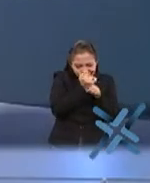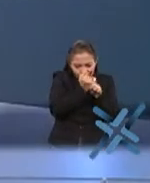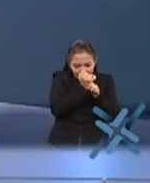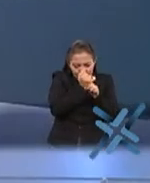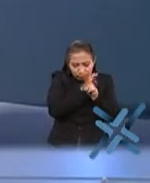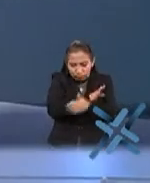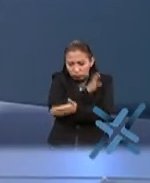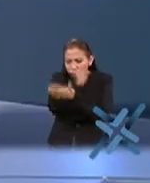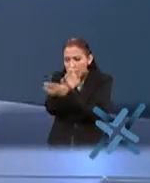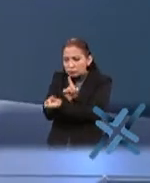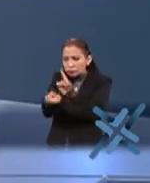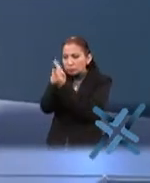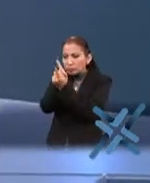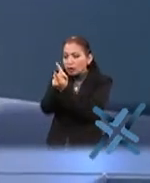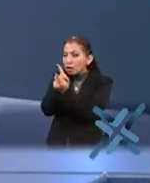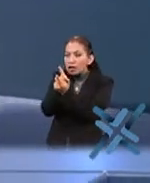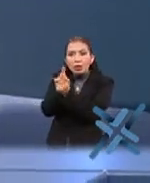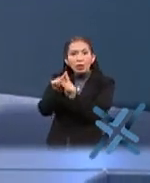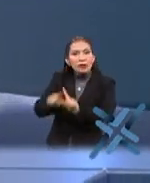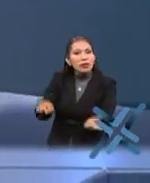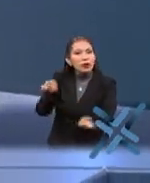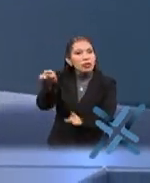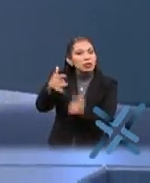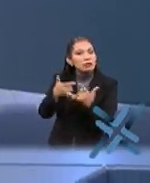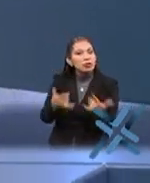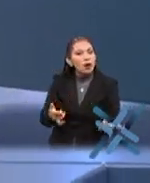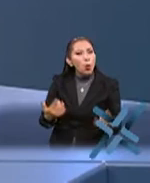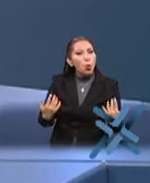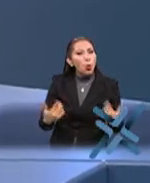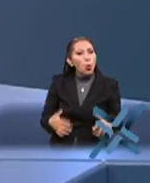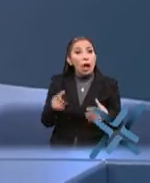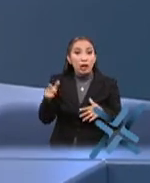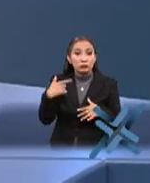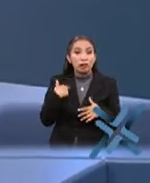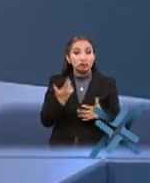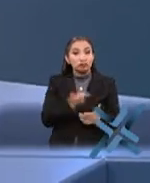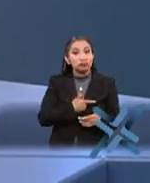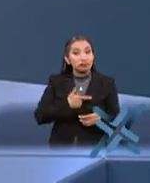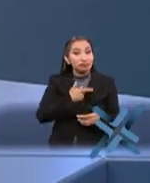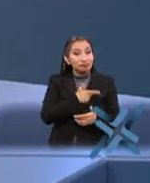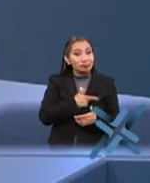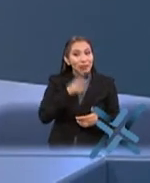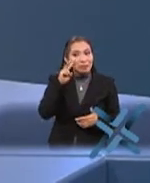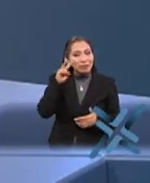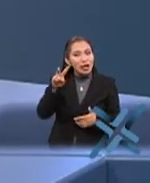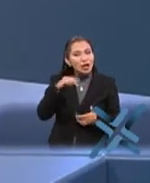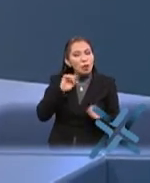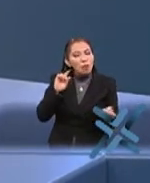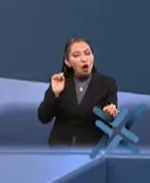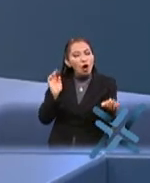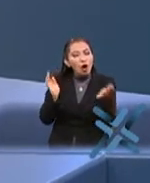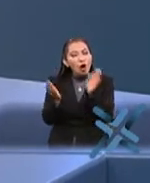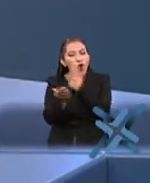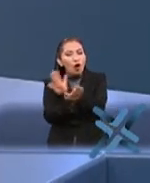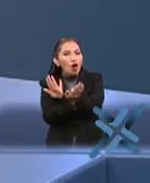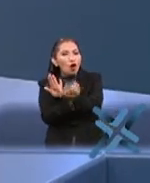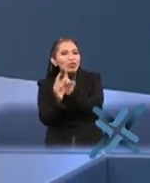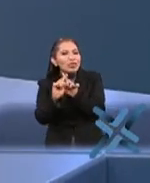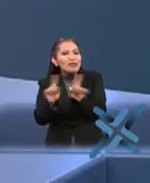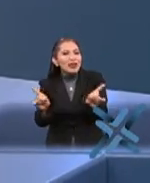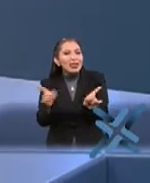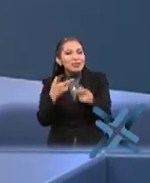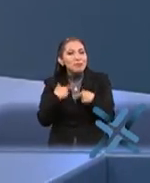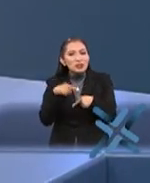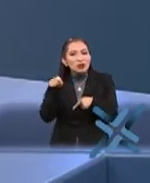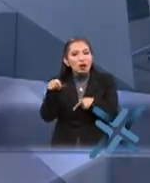doy cuenta que no iba por ahí, ¿no? Claro, claro. Entonces eso es muy grato, ver el otro lado de la moneda. Sí,